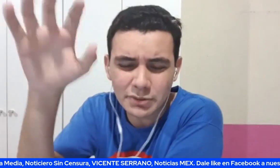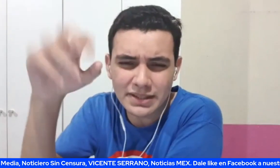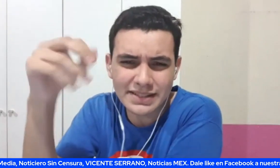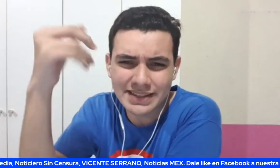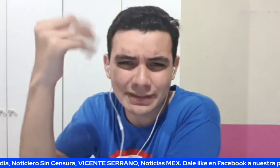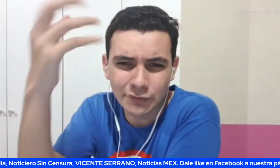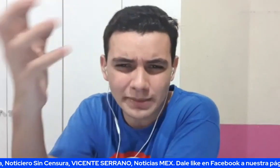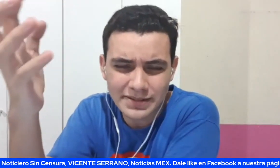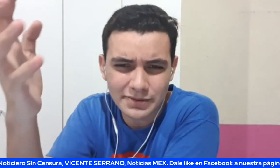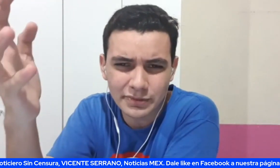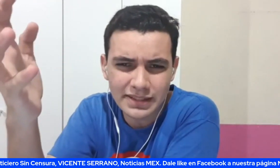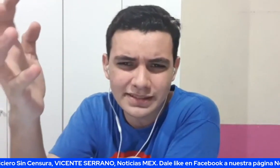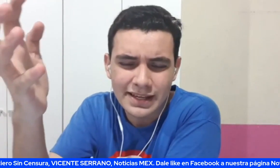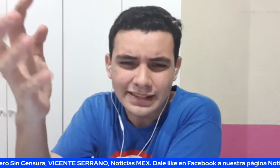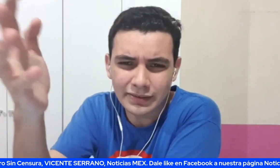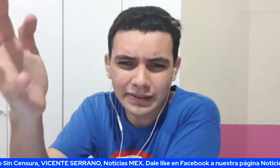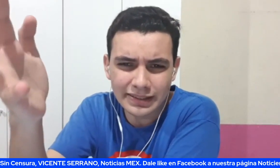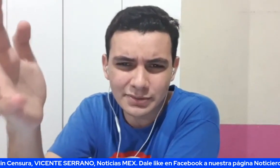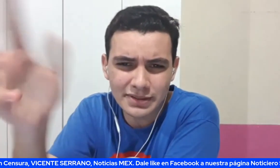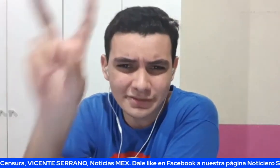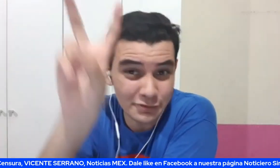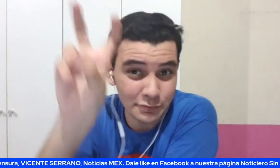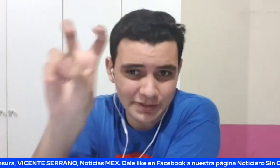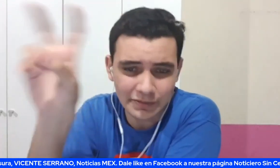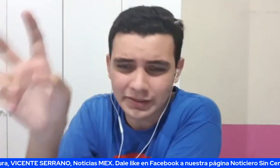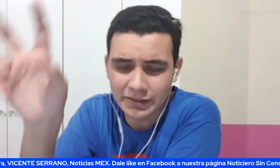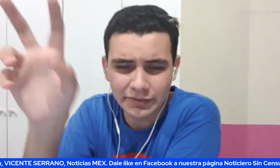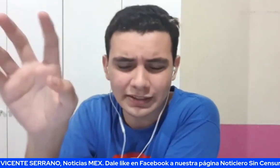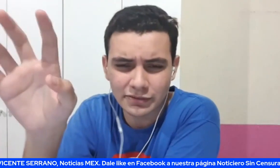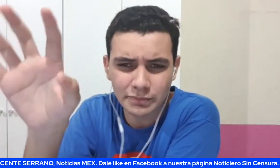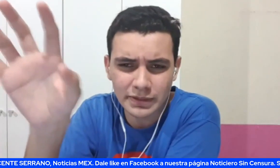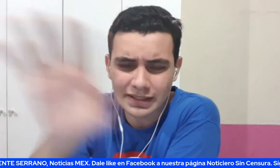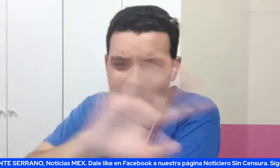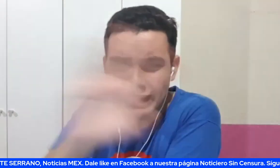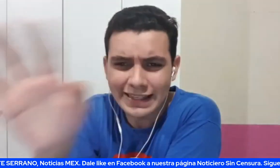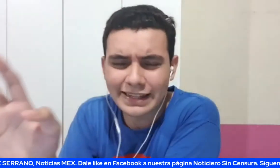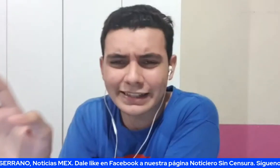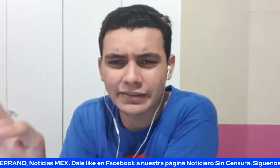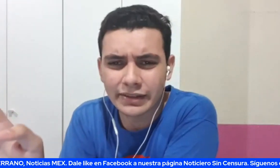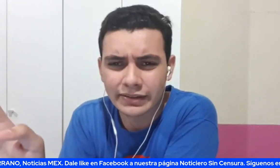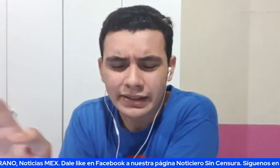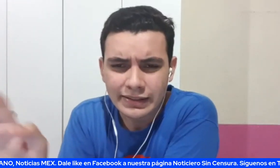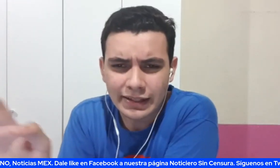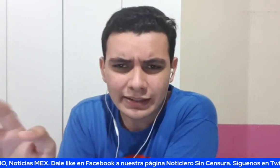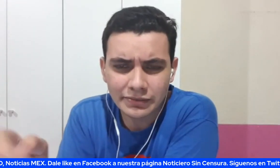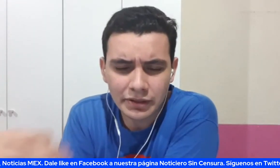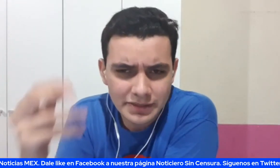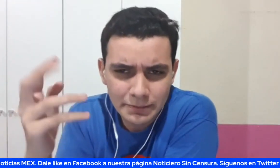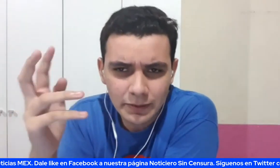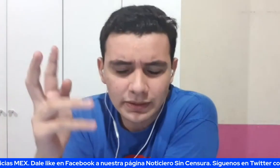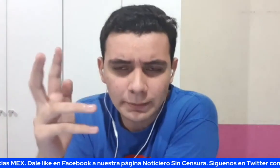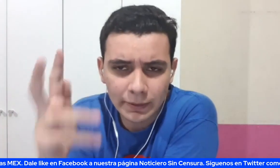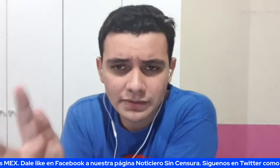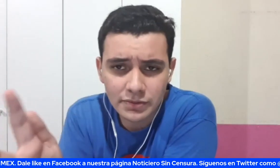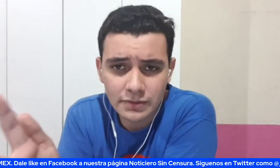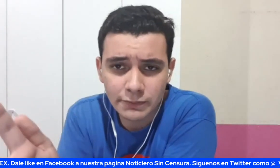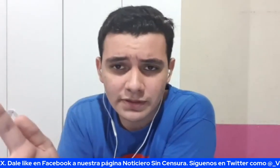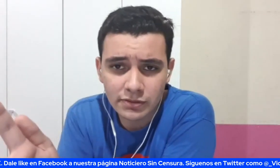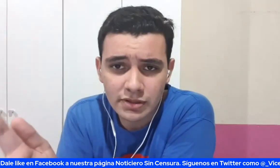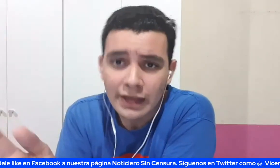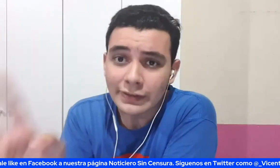para el Estado. Y eso, no vamos muy aunque lejos, no vamos muy Exacto. lejos, perdón, no vamos muy lejos. Salinas Pliego y su